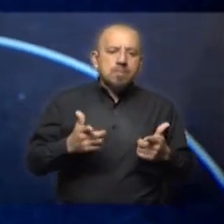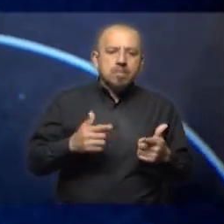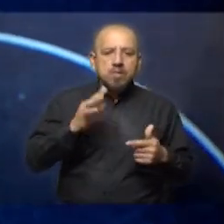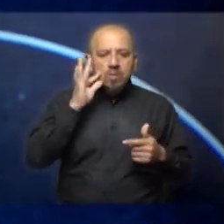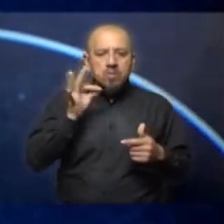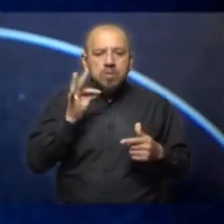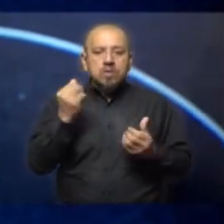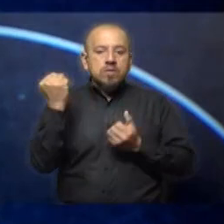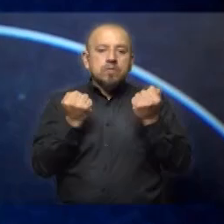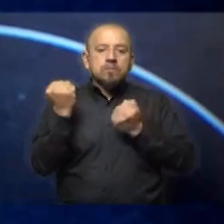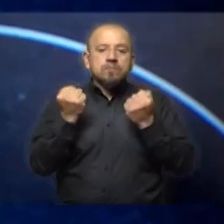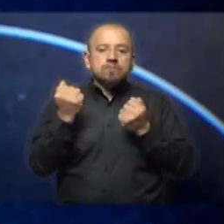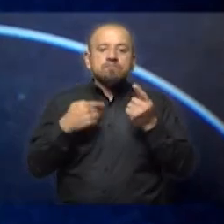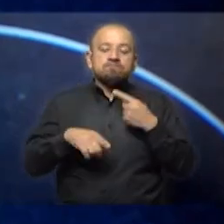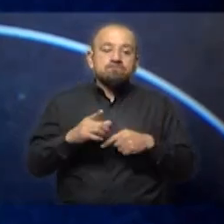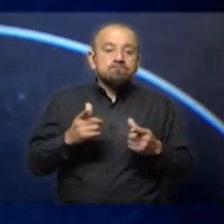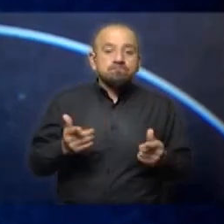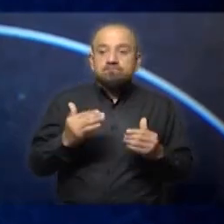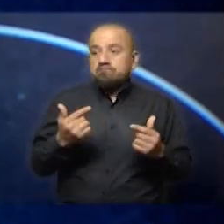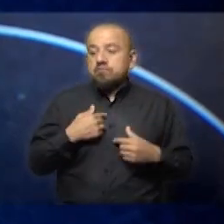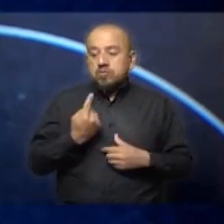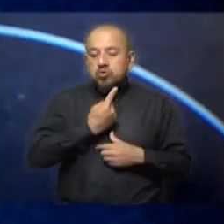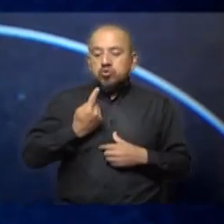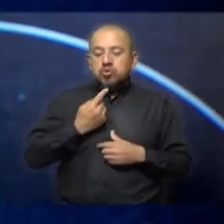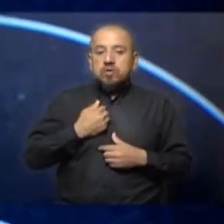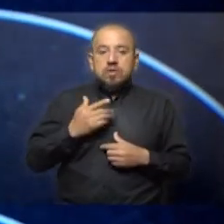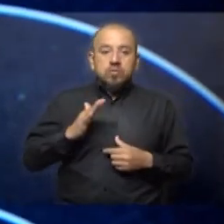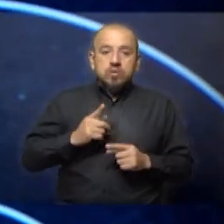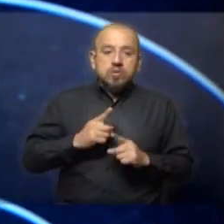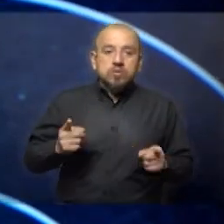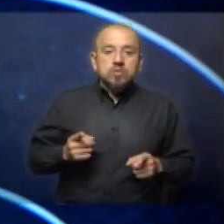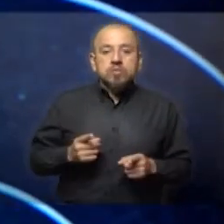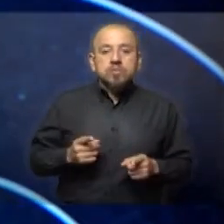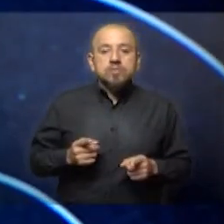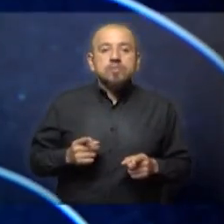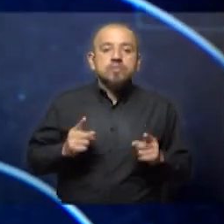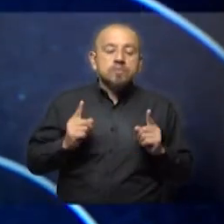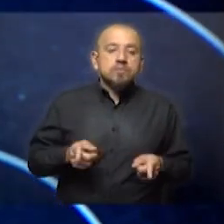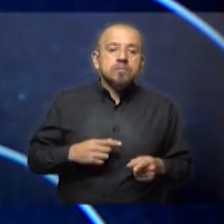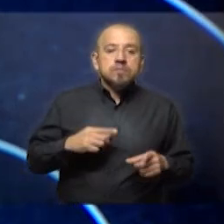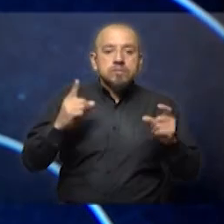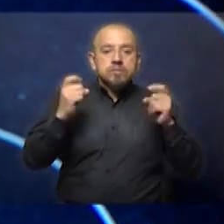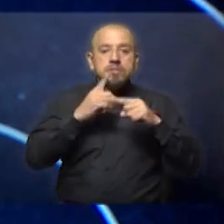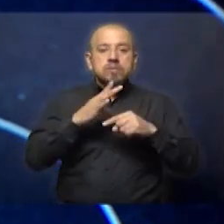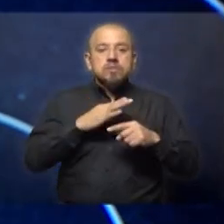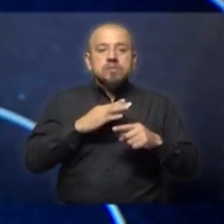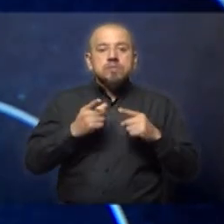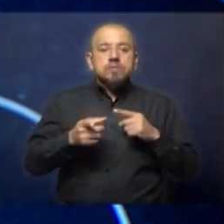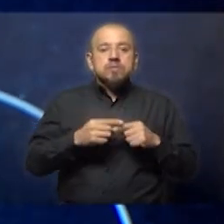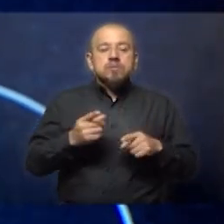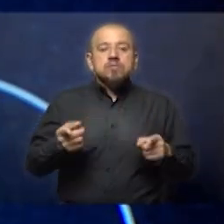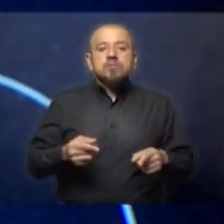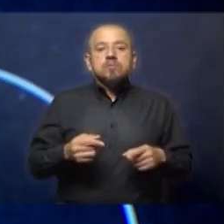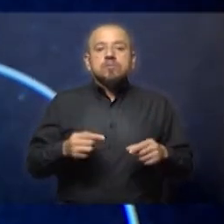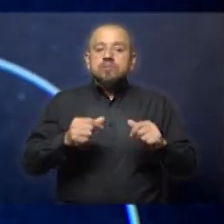económicas de prosperidad económica Autónoma también era difícil para quienes habían obtenido el divorcio